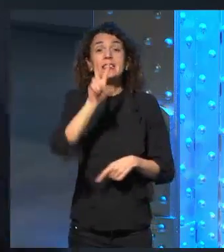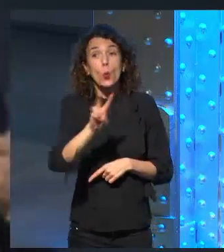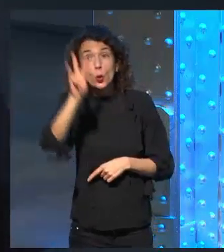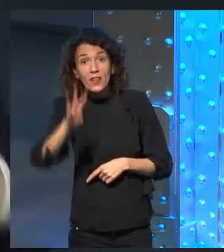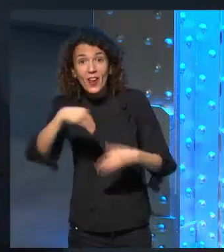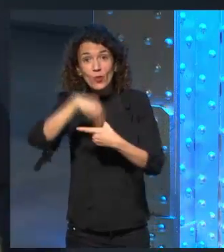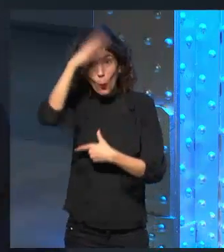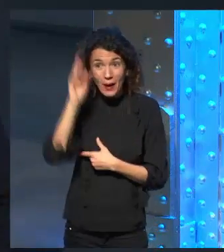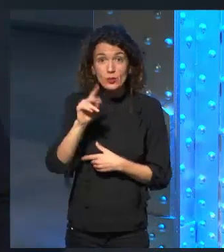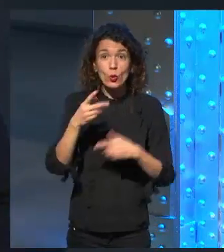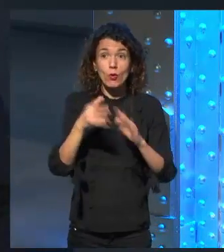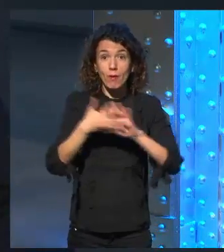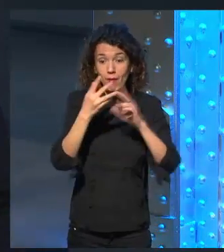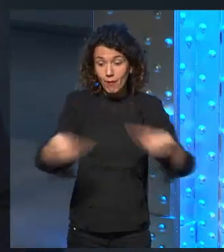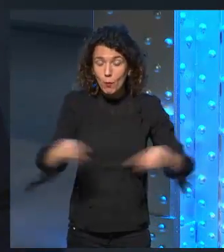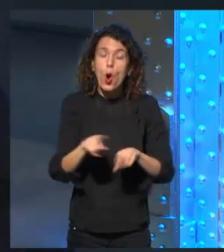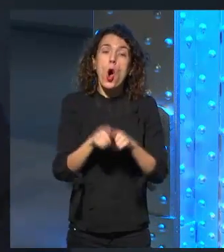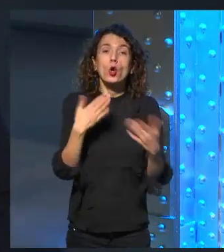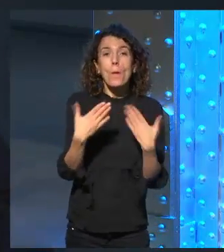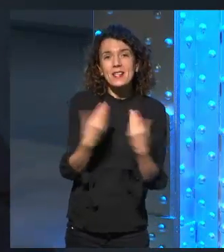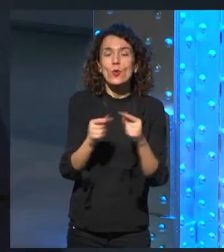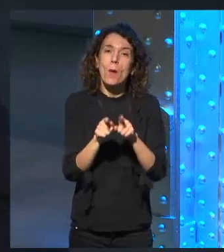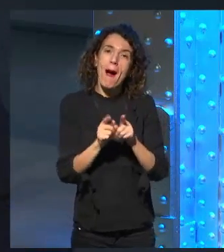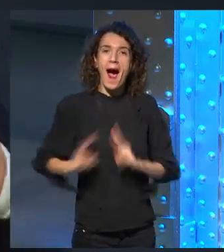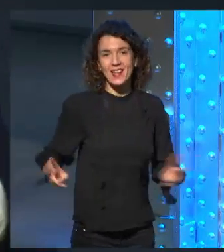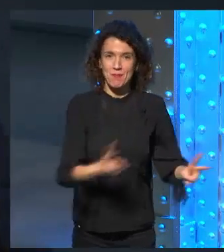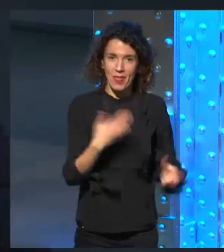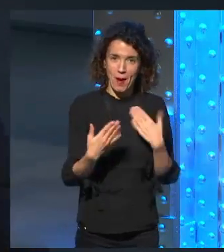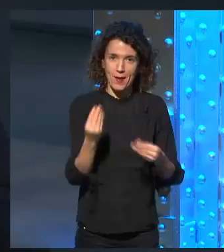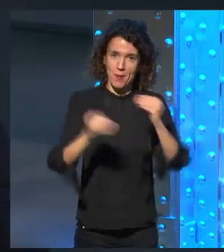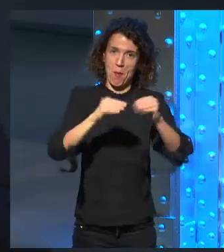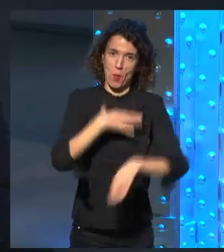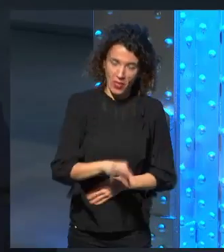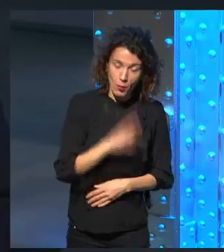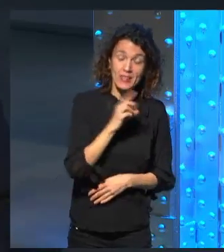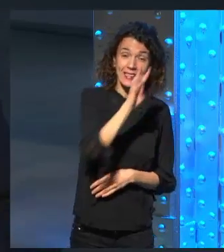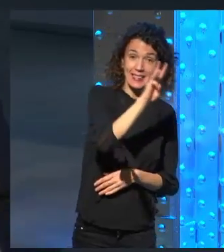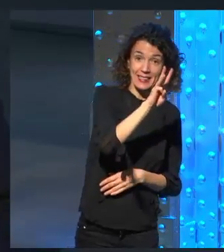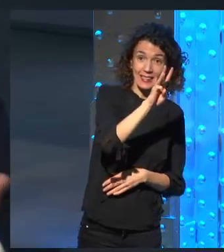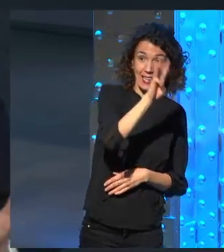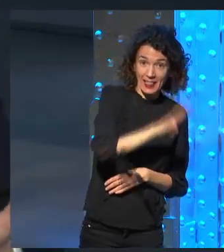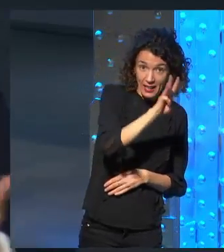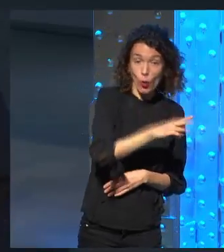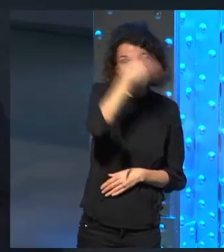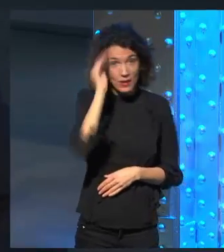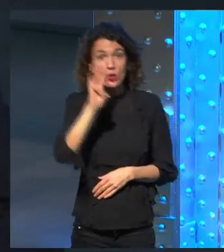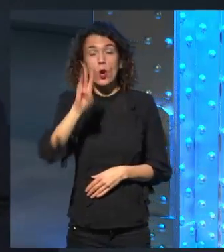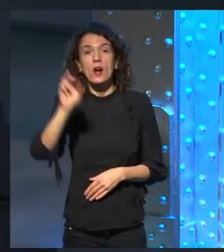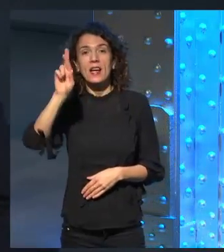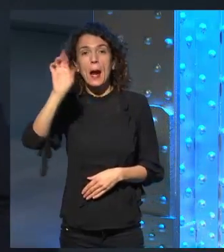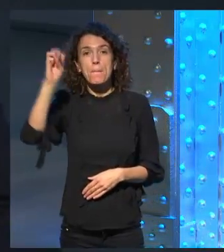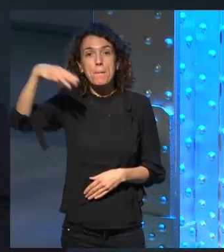el tercero de Bartók, pues hubiéramos tenido una conversación más animada usted y yo, pero entre el tercero de Bartók y el tercero de Rachmaninoff, pues mire usted, es